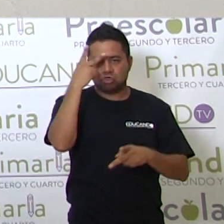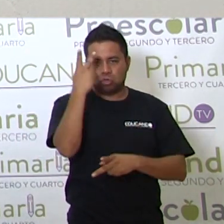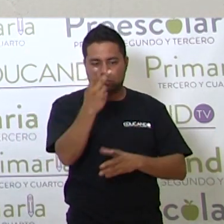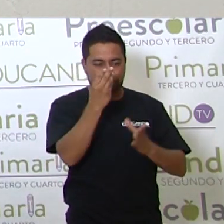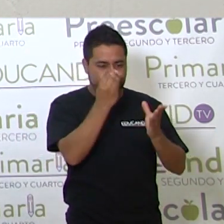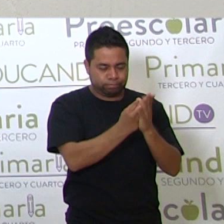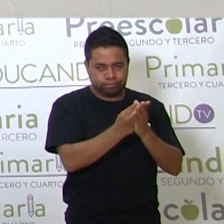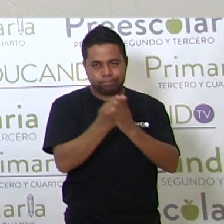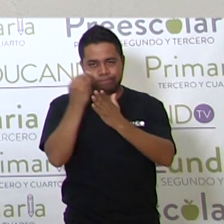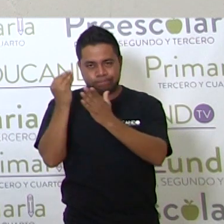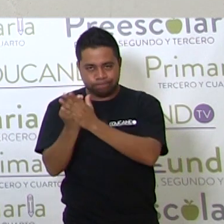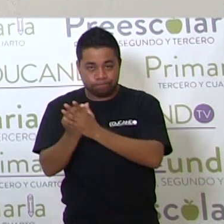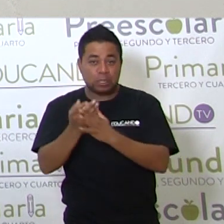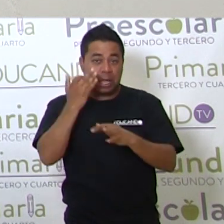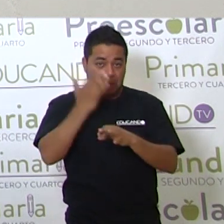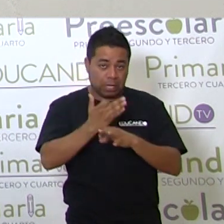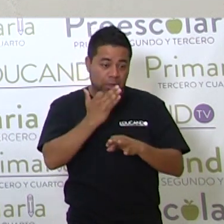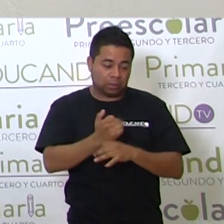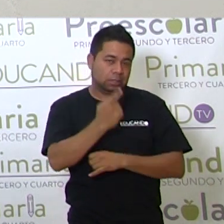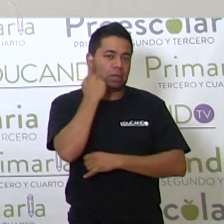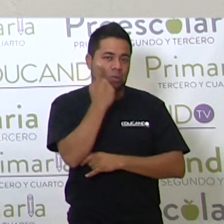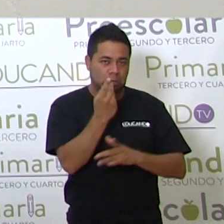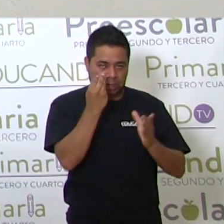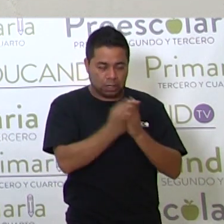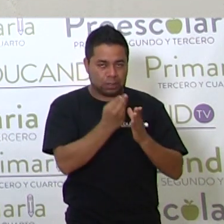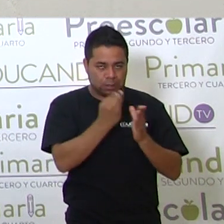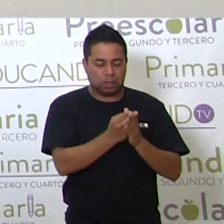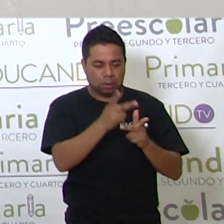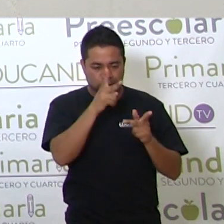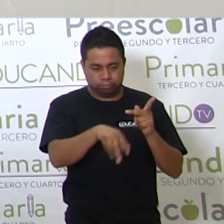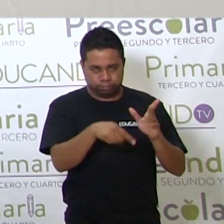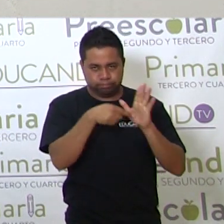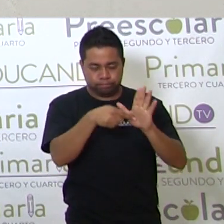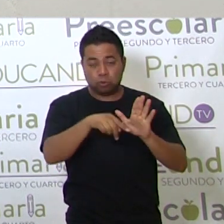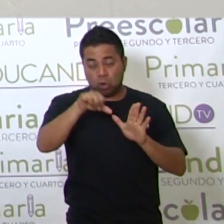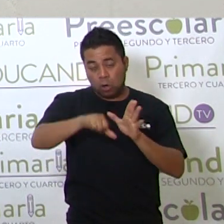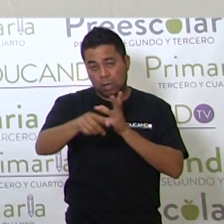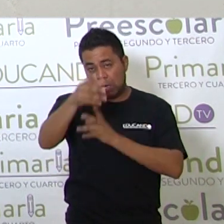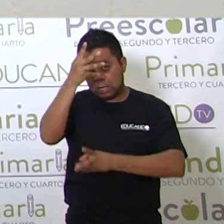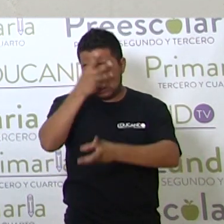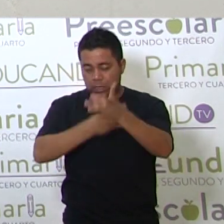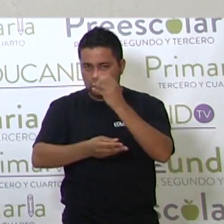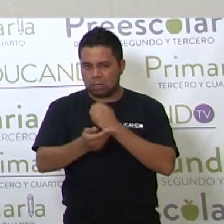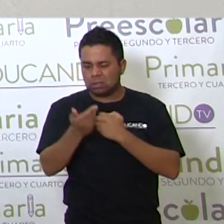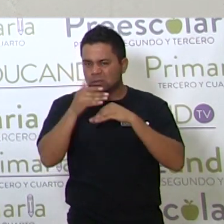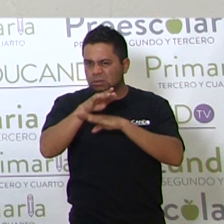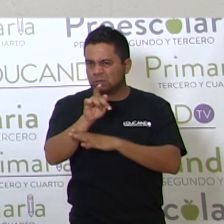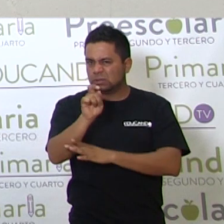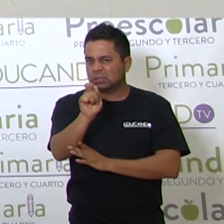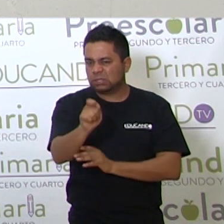primera. Y el día de hoy vamos a aprender la noción,